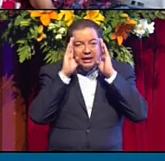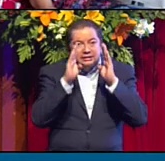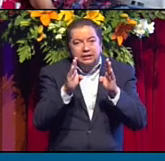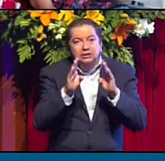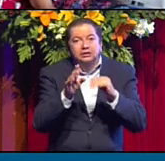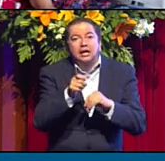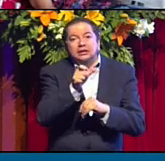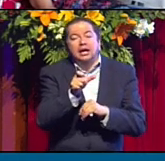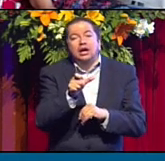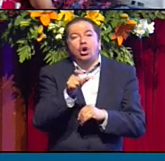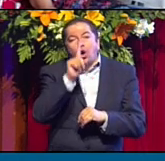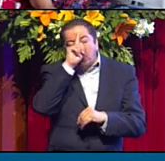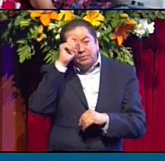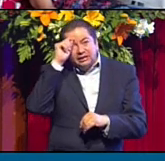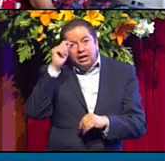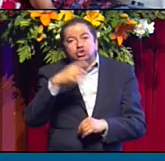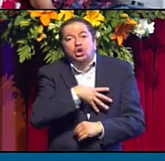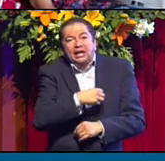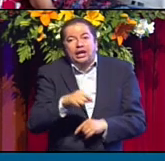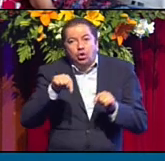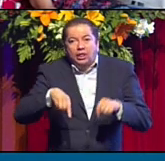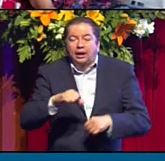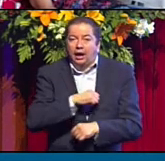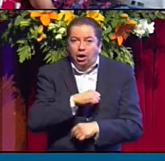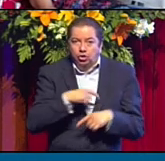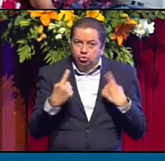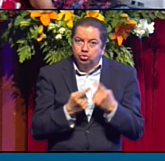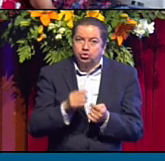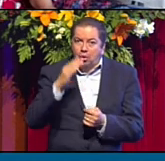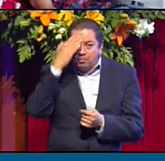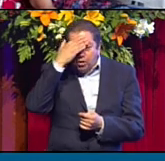esta comuna y nosotros claramente estamos preocupados de lo que ahí ocurre. Así que el compromiso está.